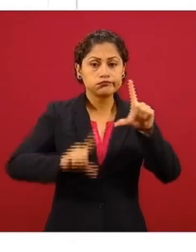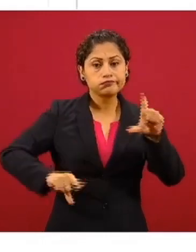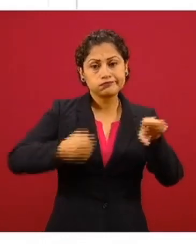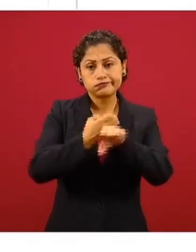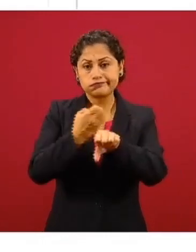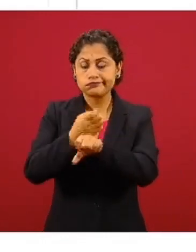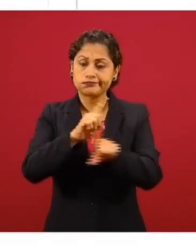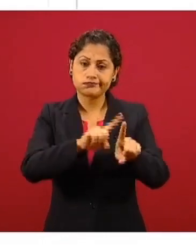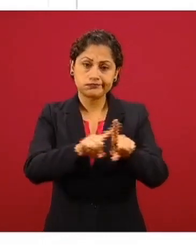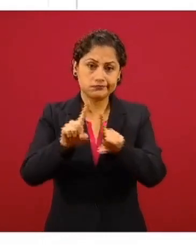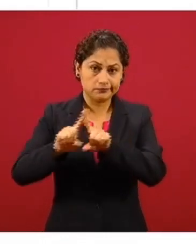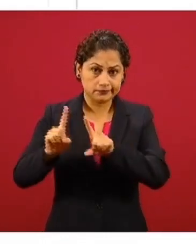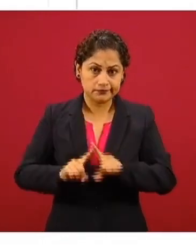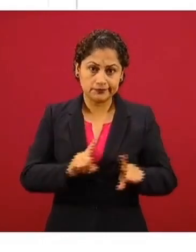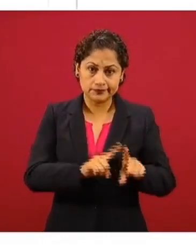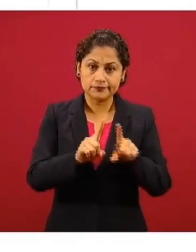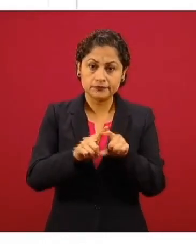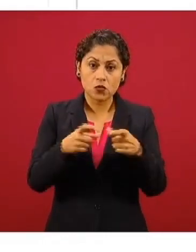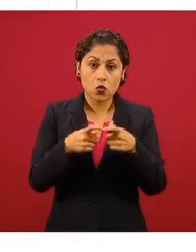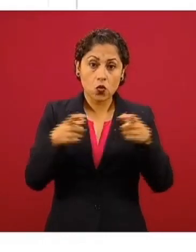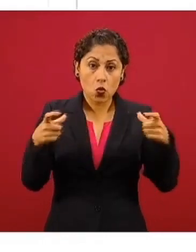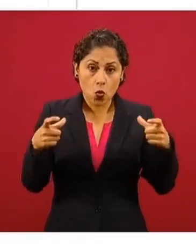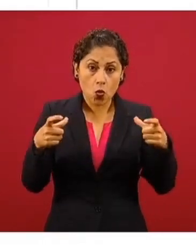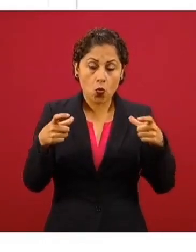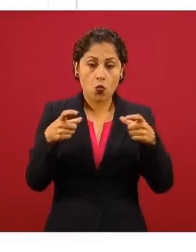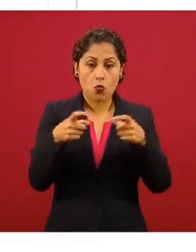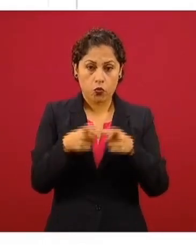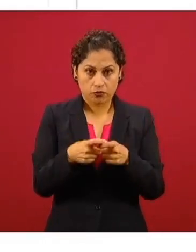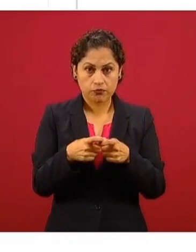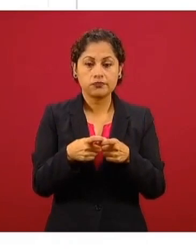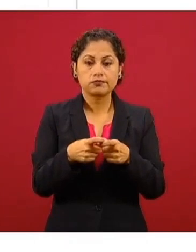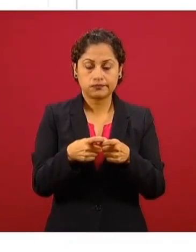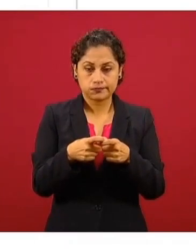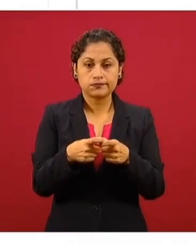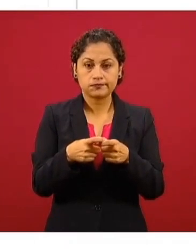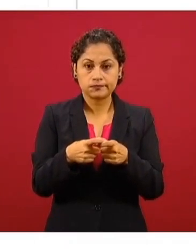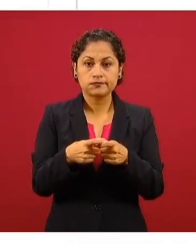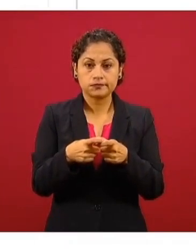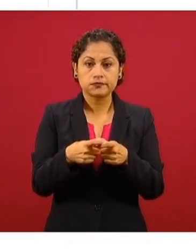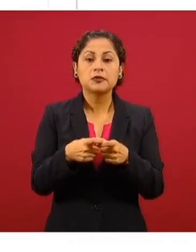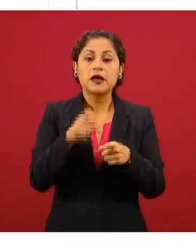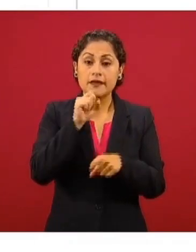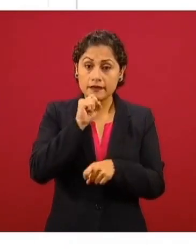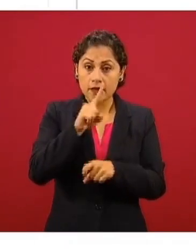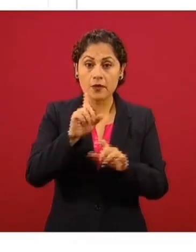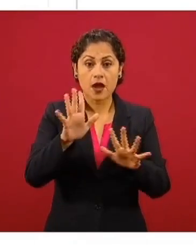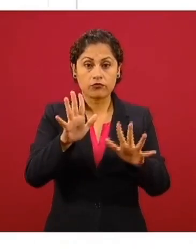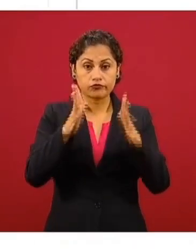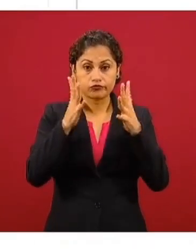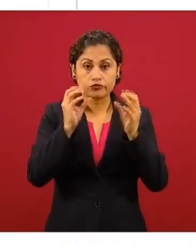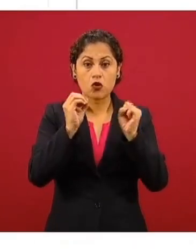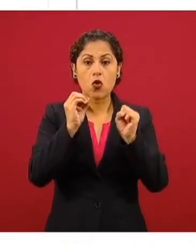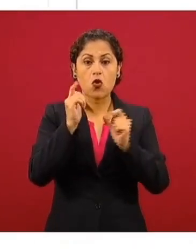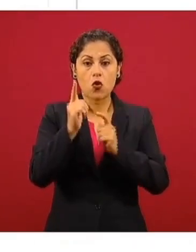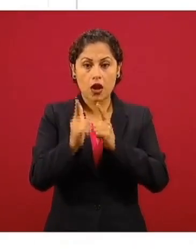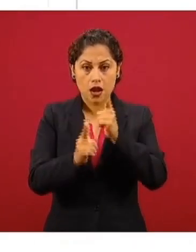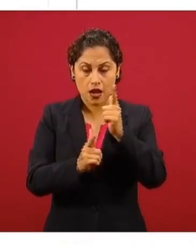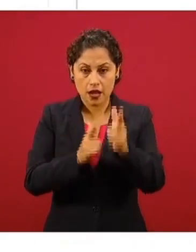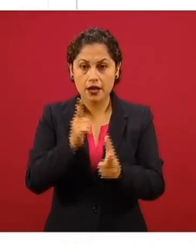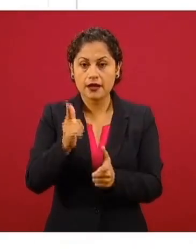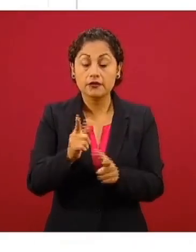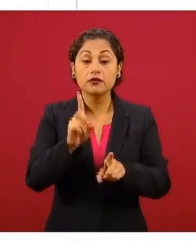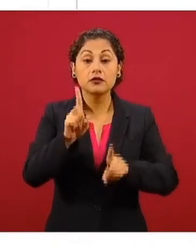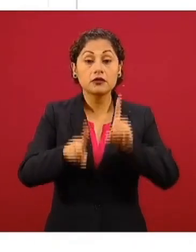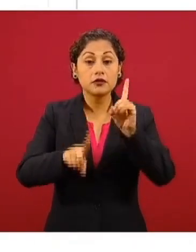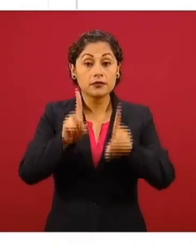tanto de disminución de la transmisión como de temporalidades en donde fueron entrando las